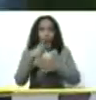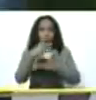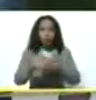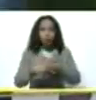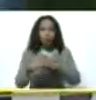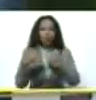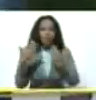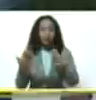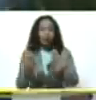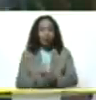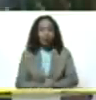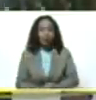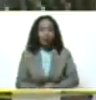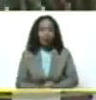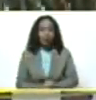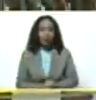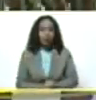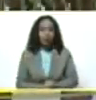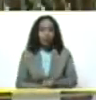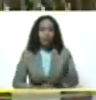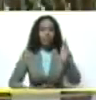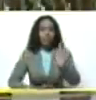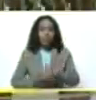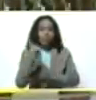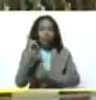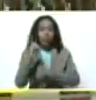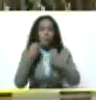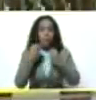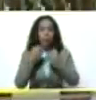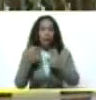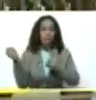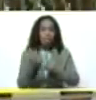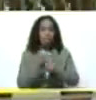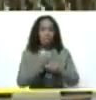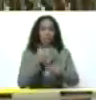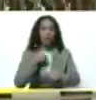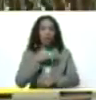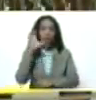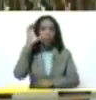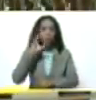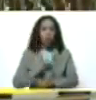que se desarrollaron para agredir a nuestra patria,